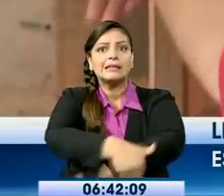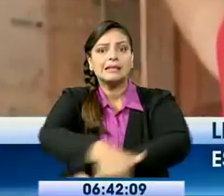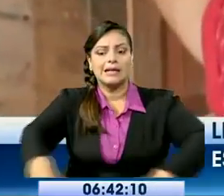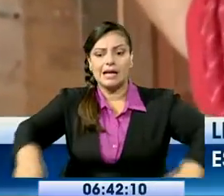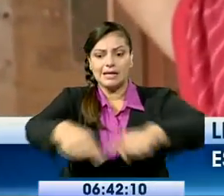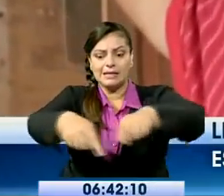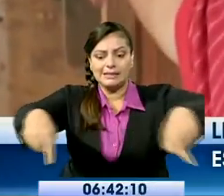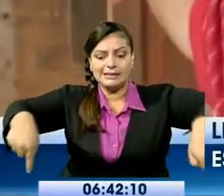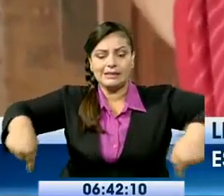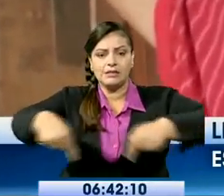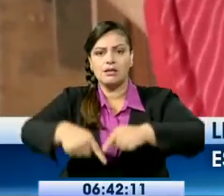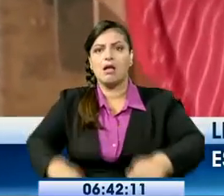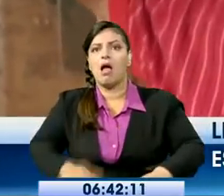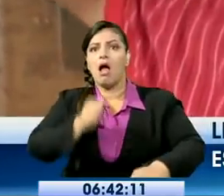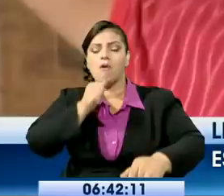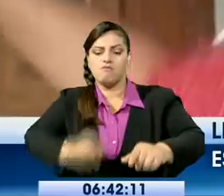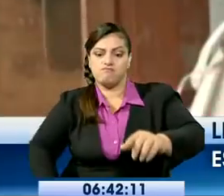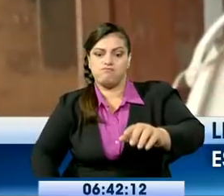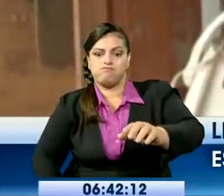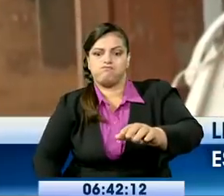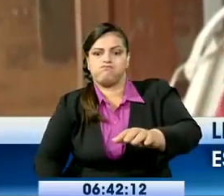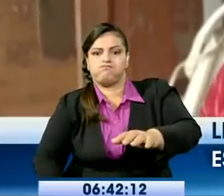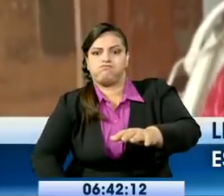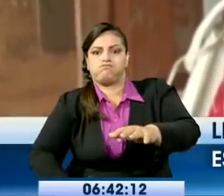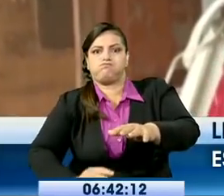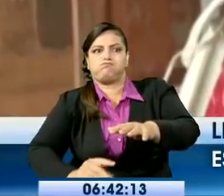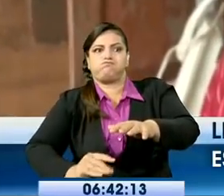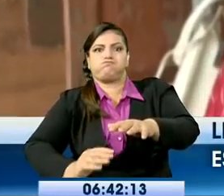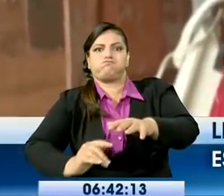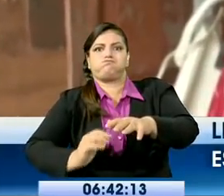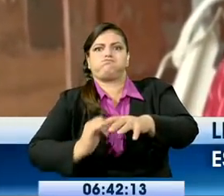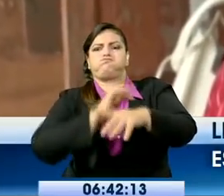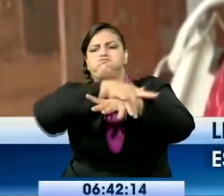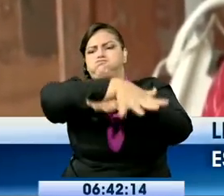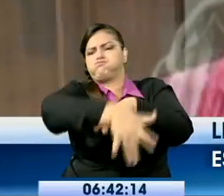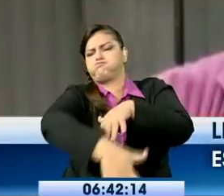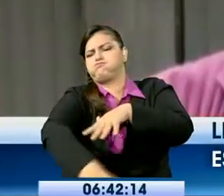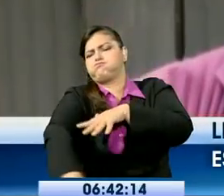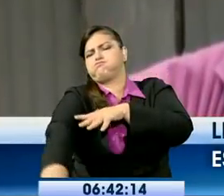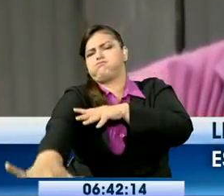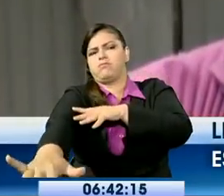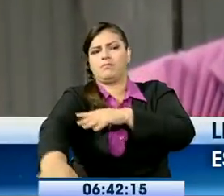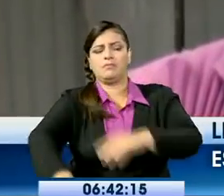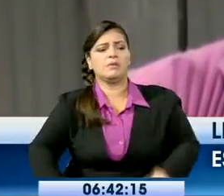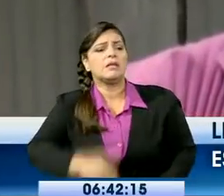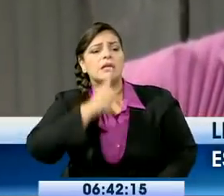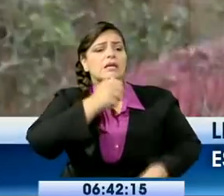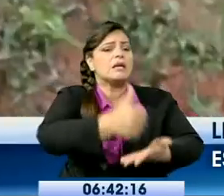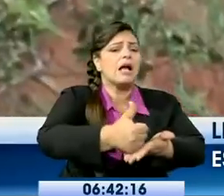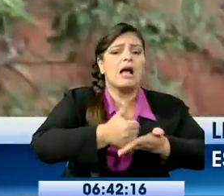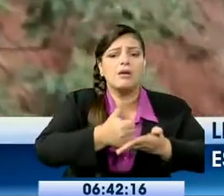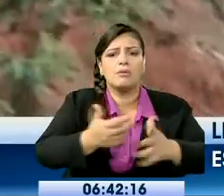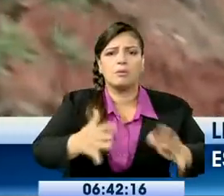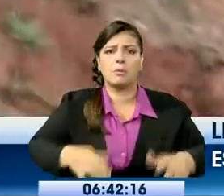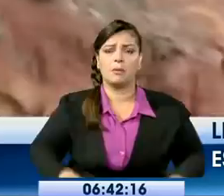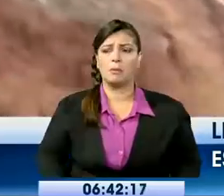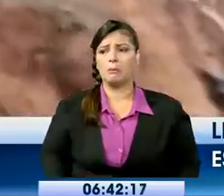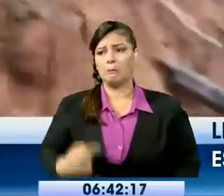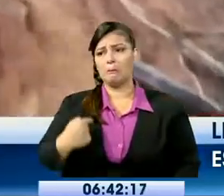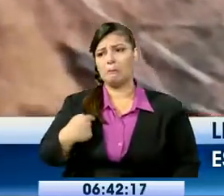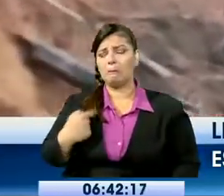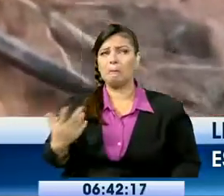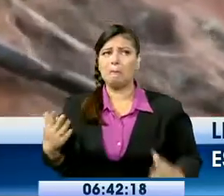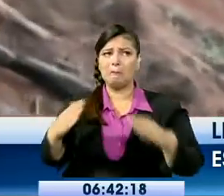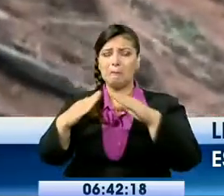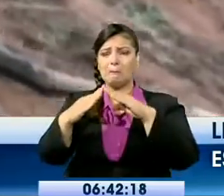ayuda, que nos hagan el embovedado aquí, y no hay ayuda de ninguna parte. Me quedé al intemperie. Los deslizamientos